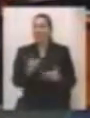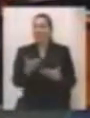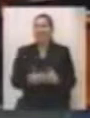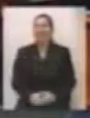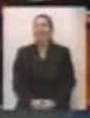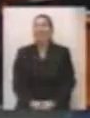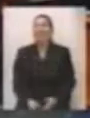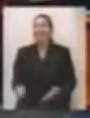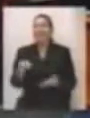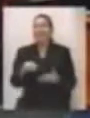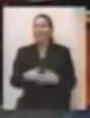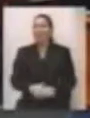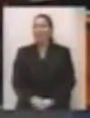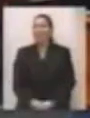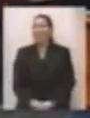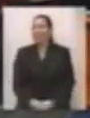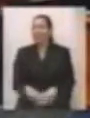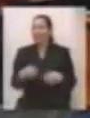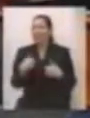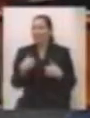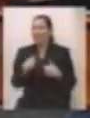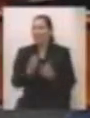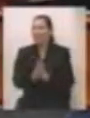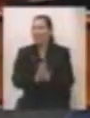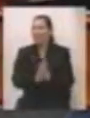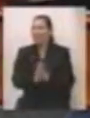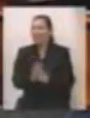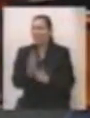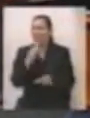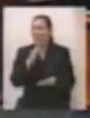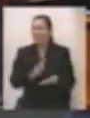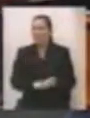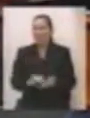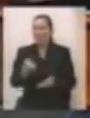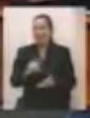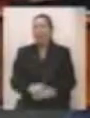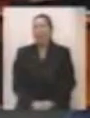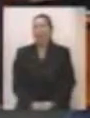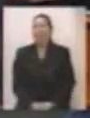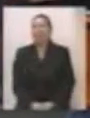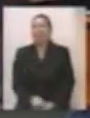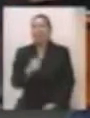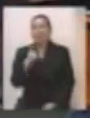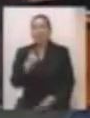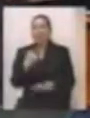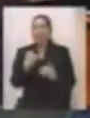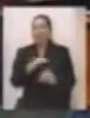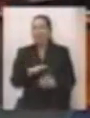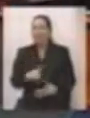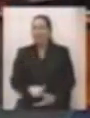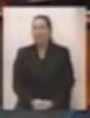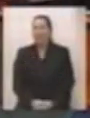poner estos filtros para evitar el mal uso de pornografía